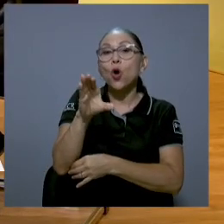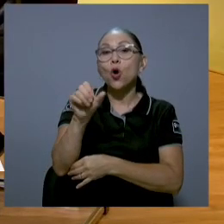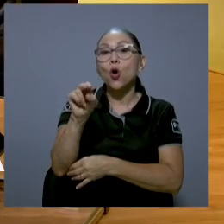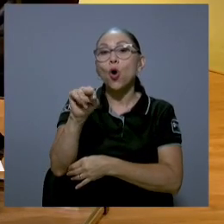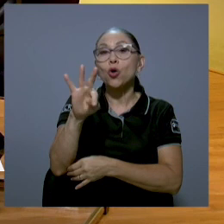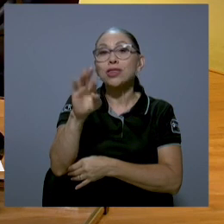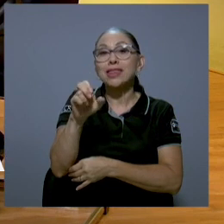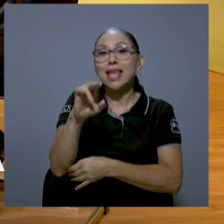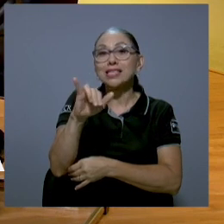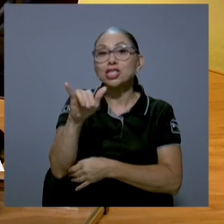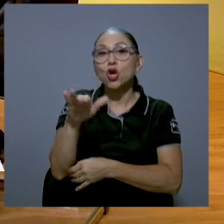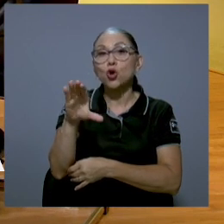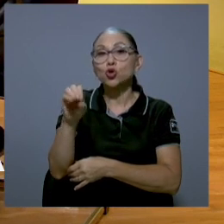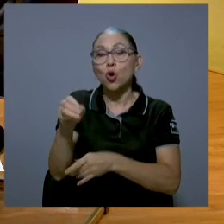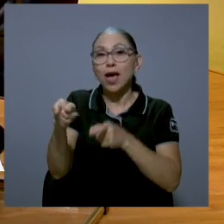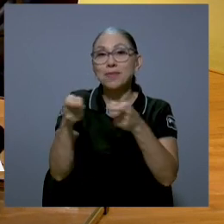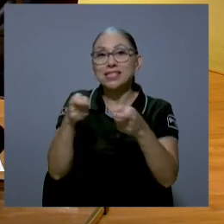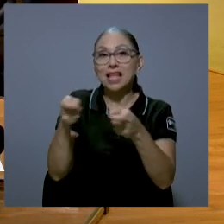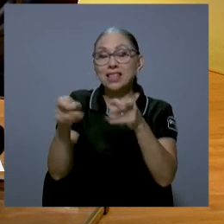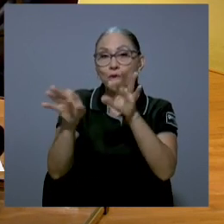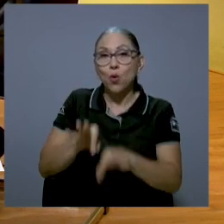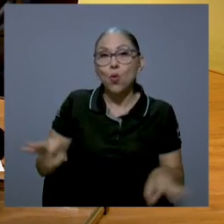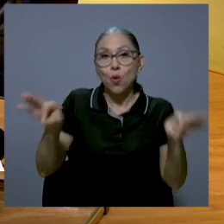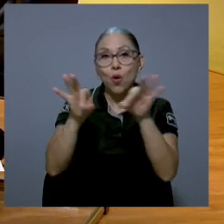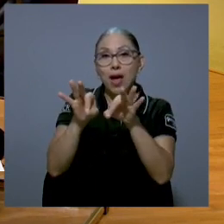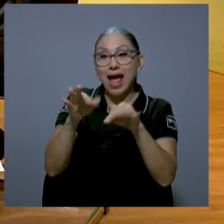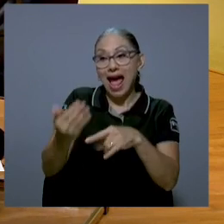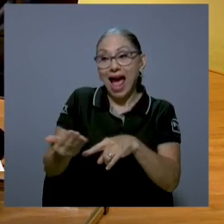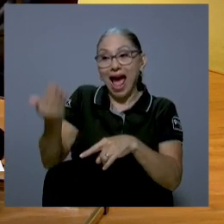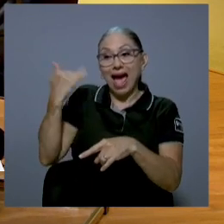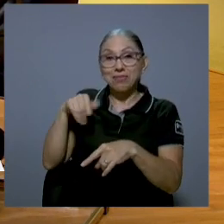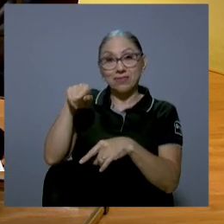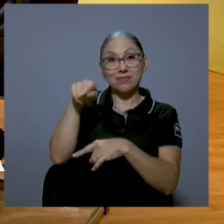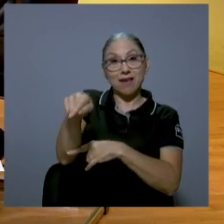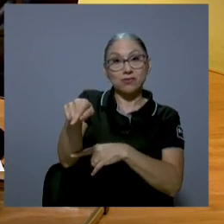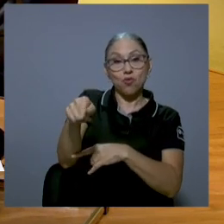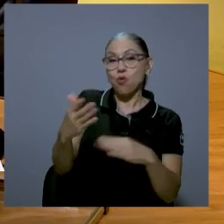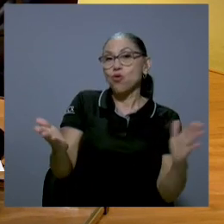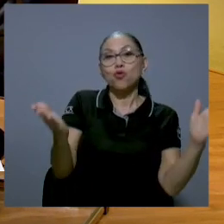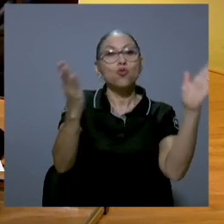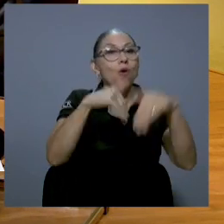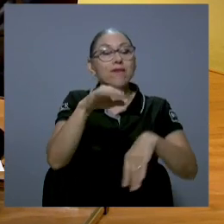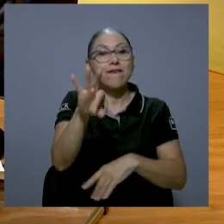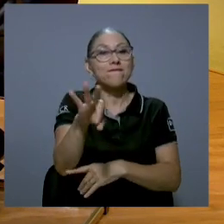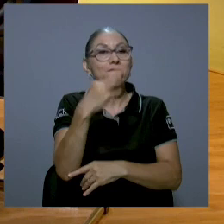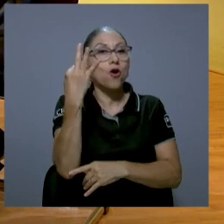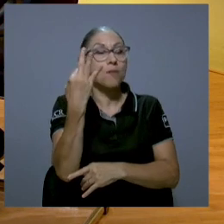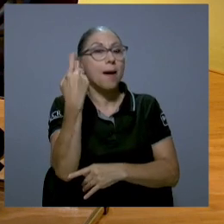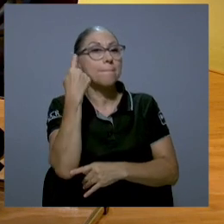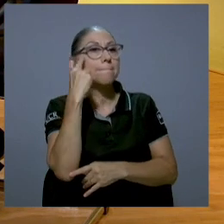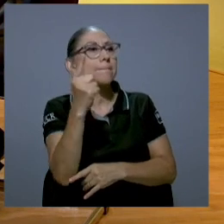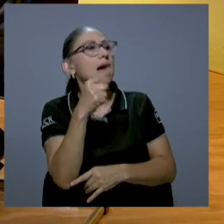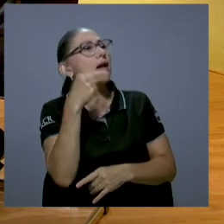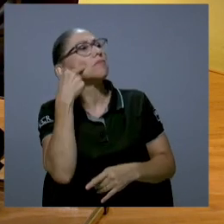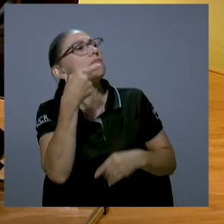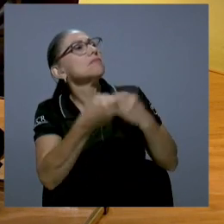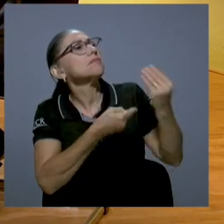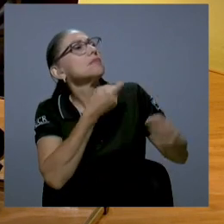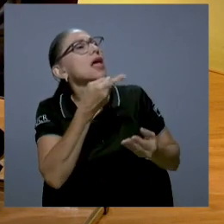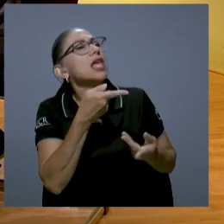muy valioso, porque antes de la creación de la jurisdicción contencioso administrativa no había forma de impugnar los actos